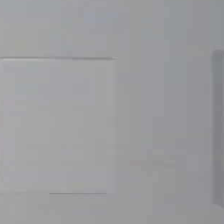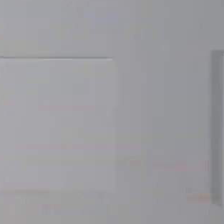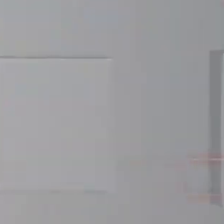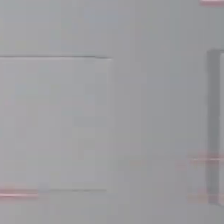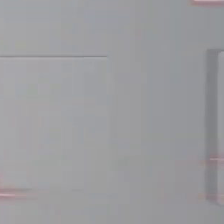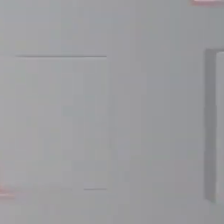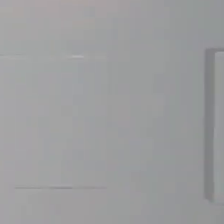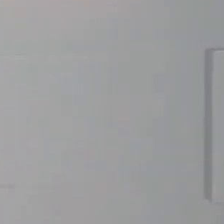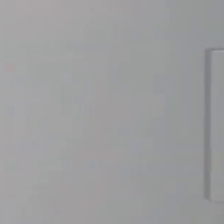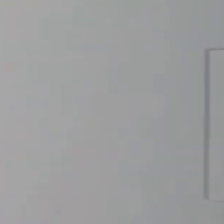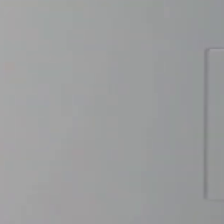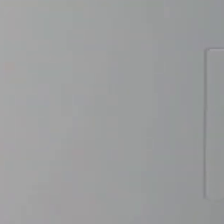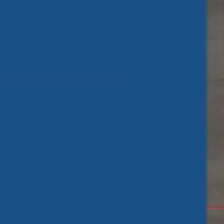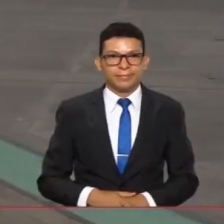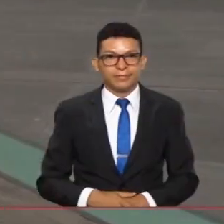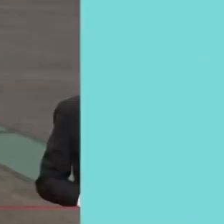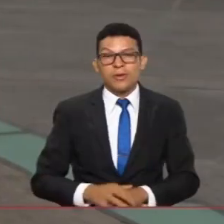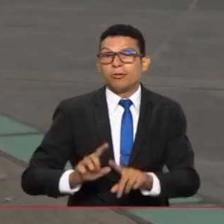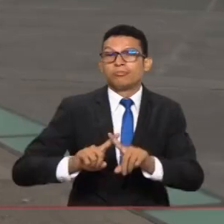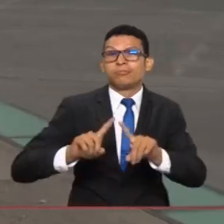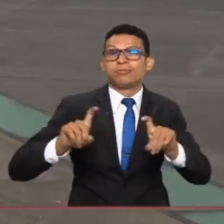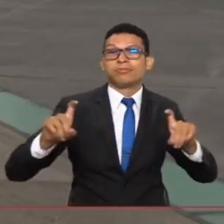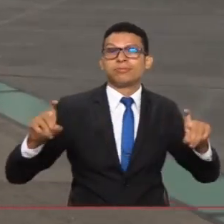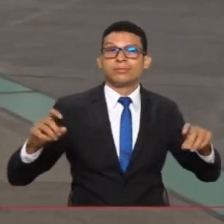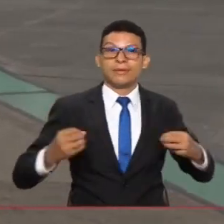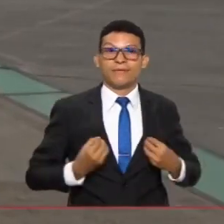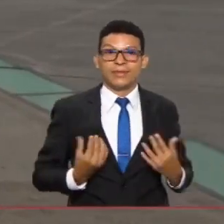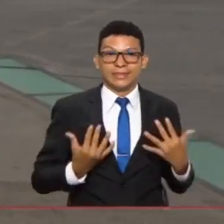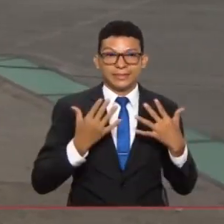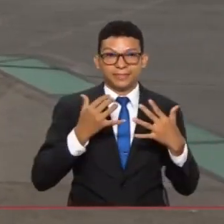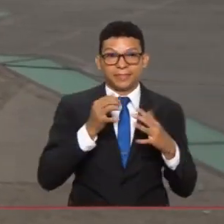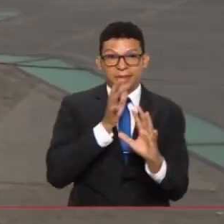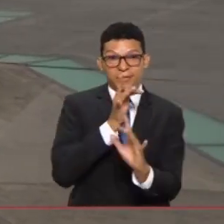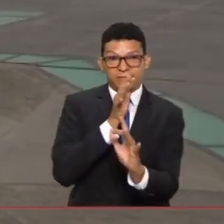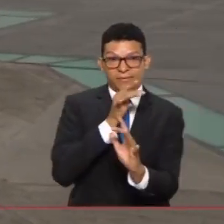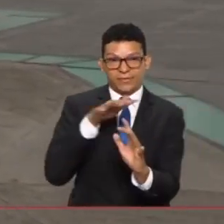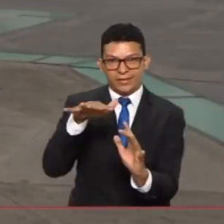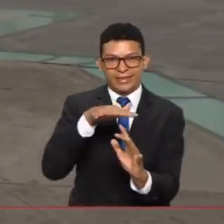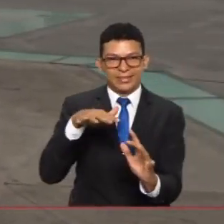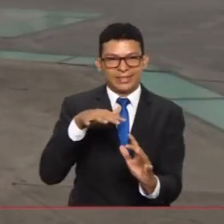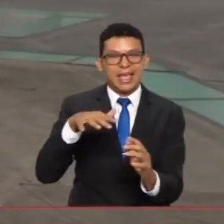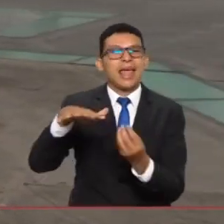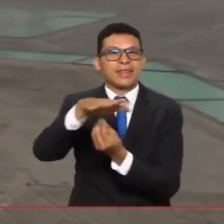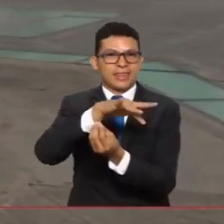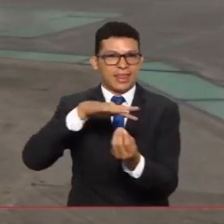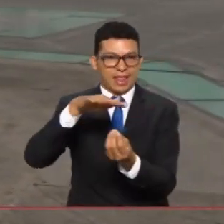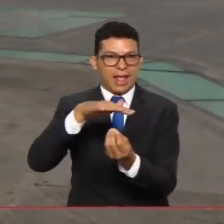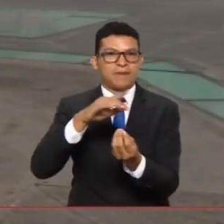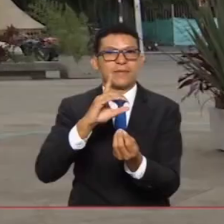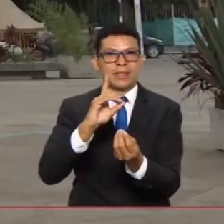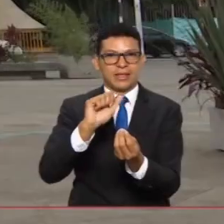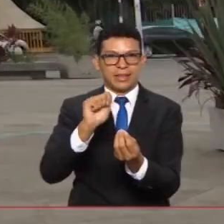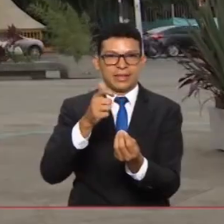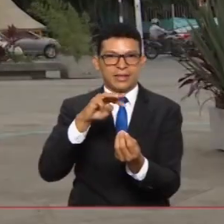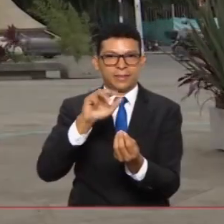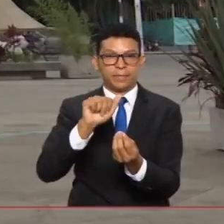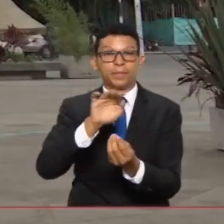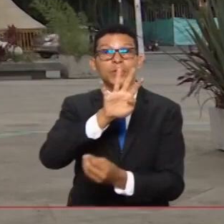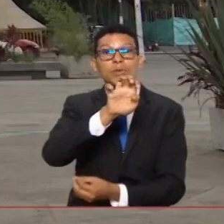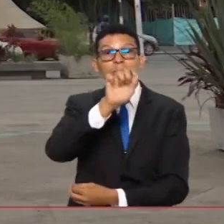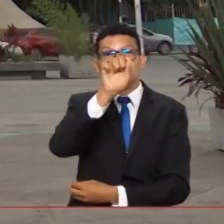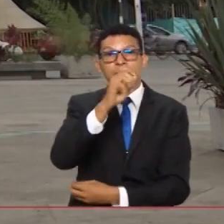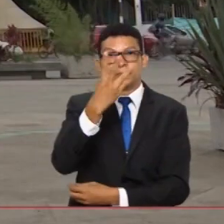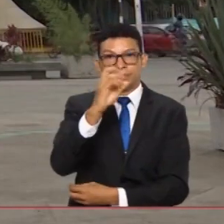que se llevará a cabo en la plazoleta Jairo Varela, lo organiza el Dagma, y estará entre las 9:30 de la mañana